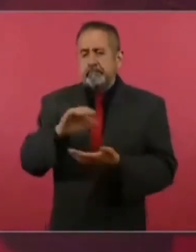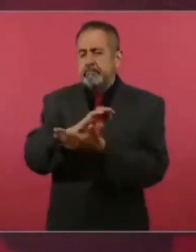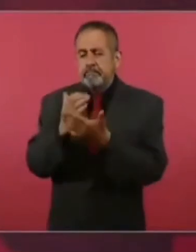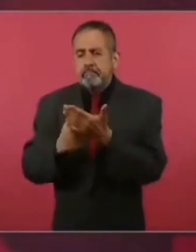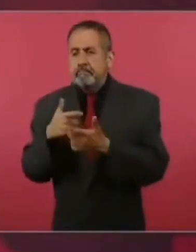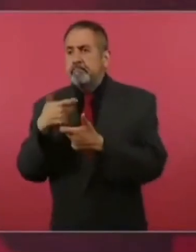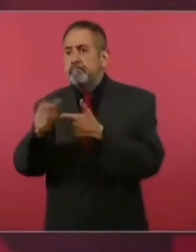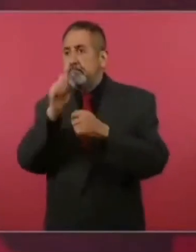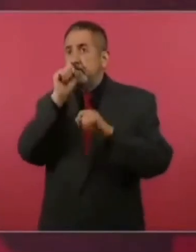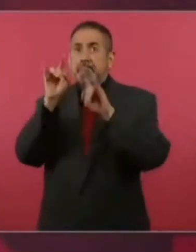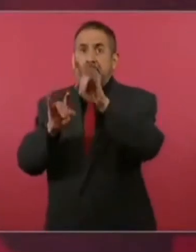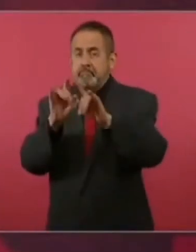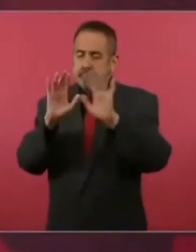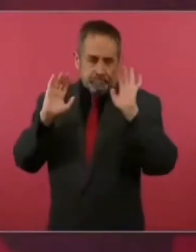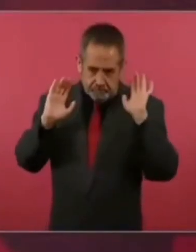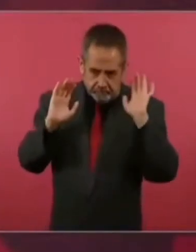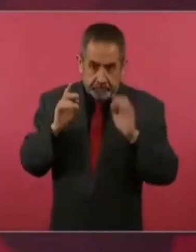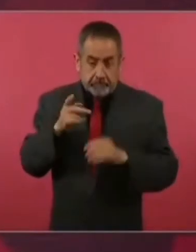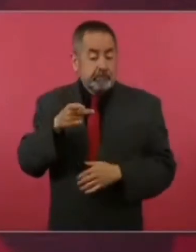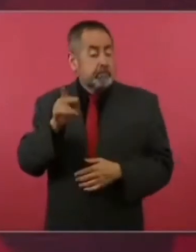pero si lo están haciendo,